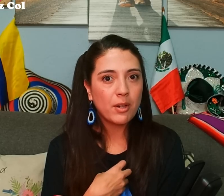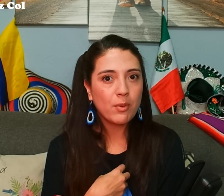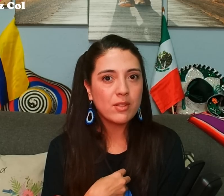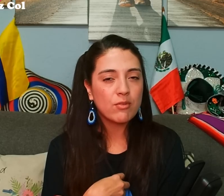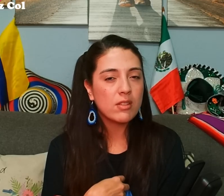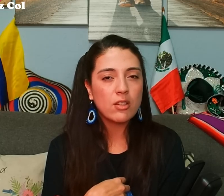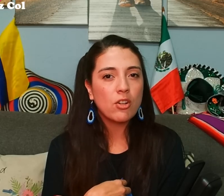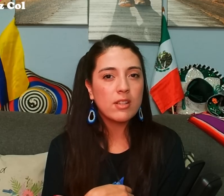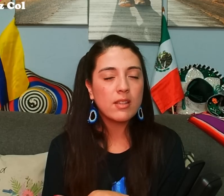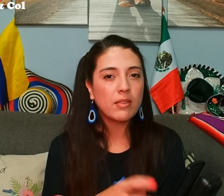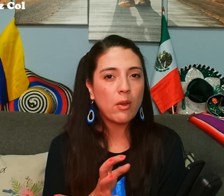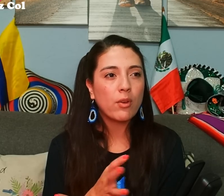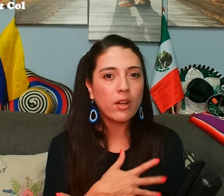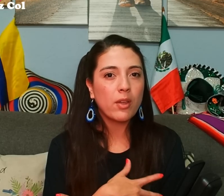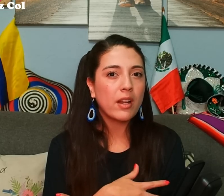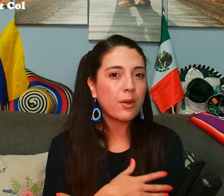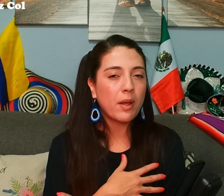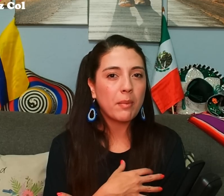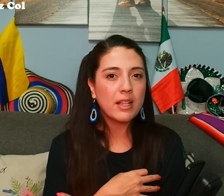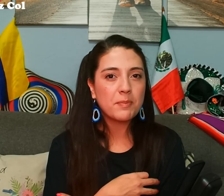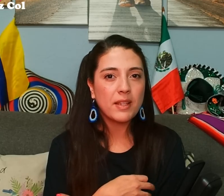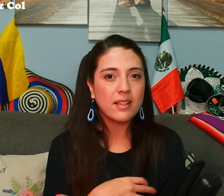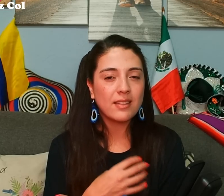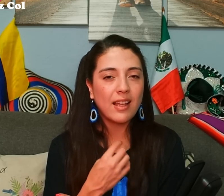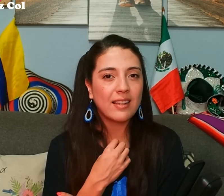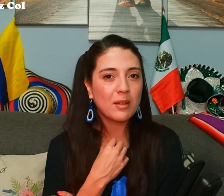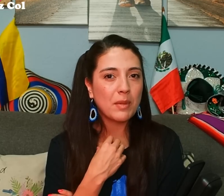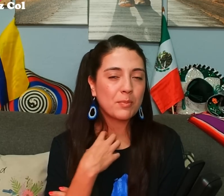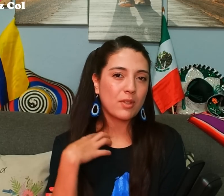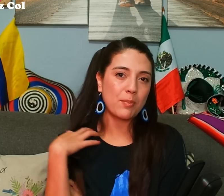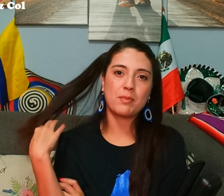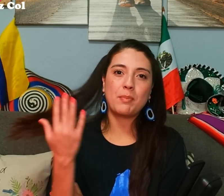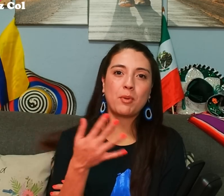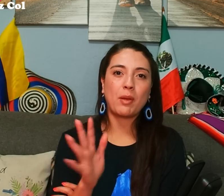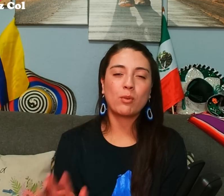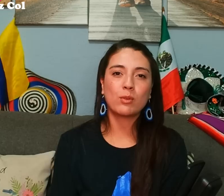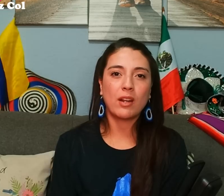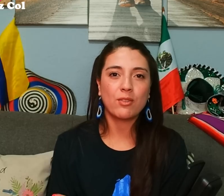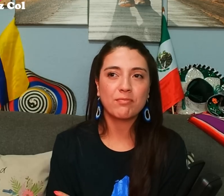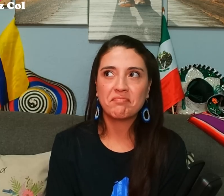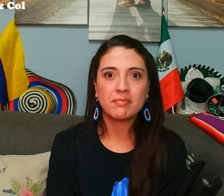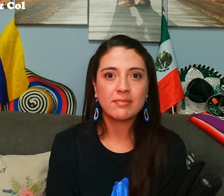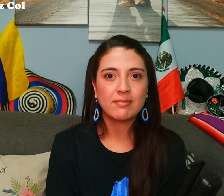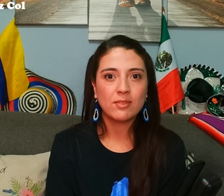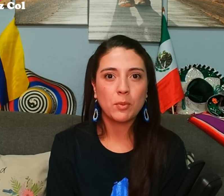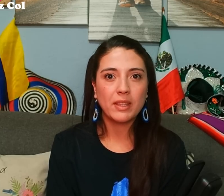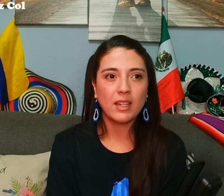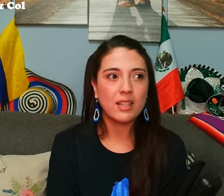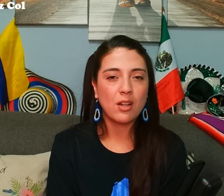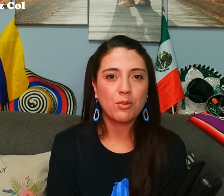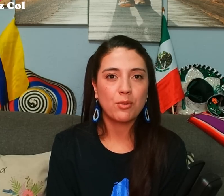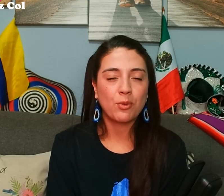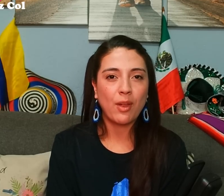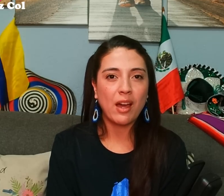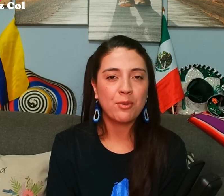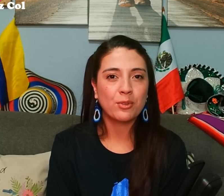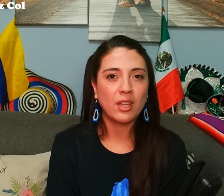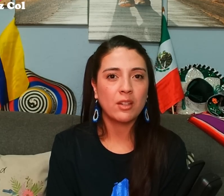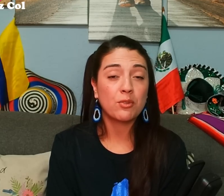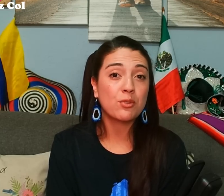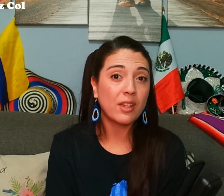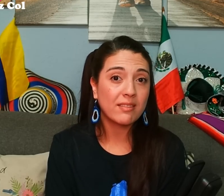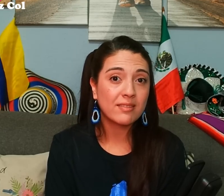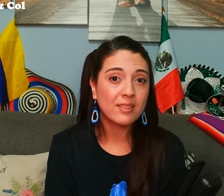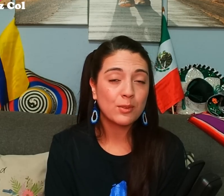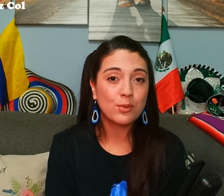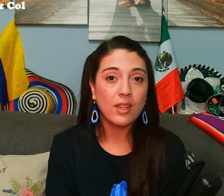sea, qué vergüenza uno decir, no, es que tengo que ir a robarme las piezas de alguien más porque pues mi propia cultura no me interesa o no da o no